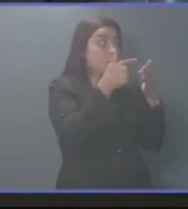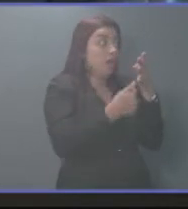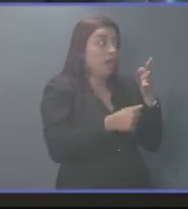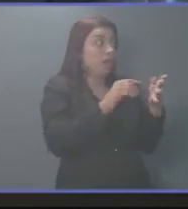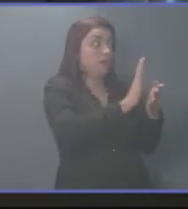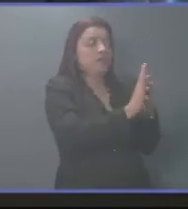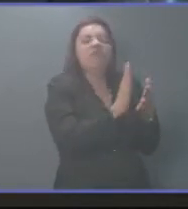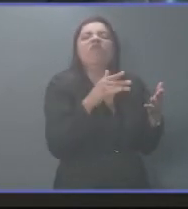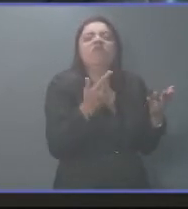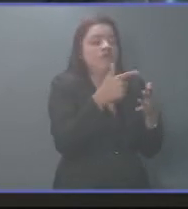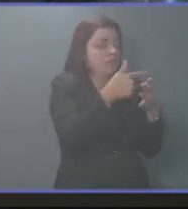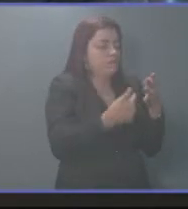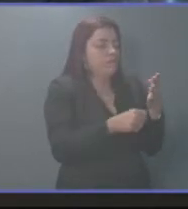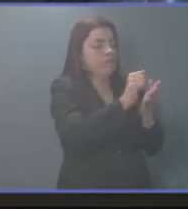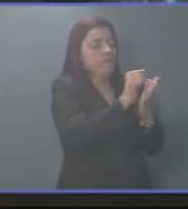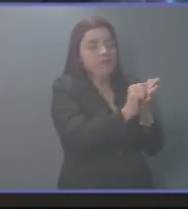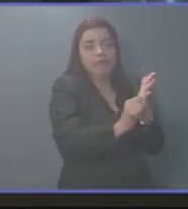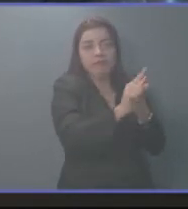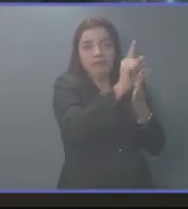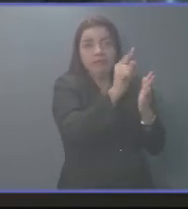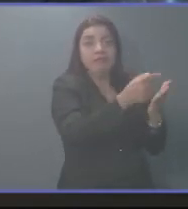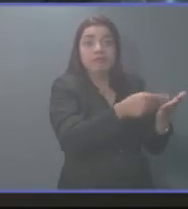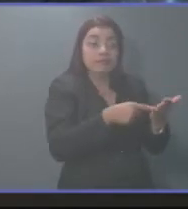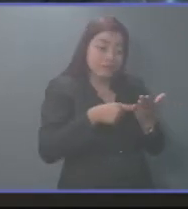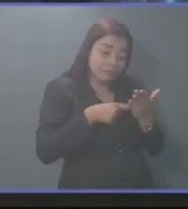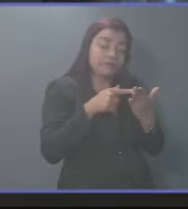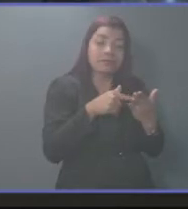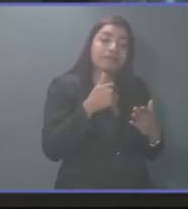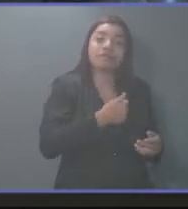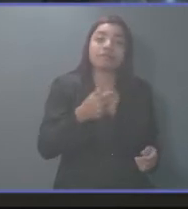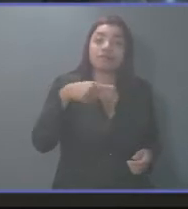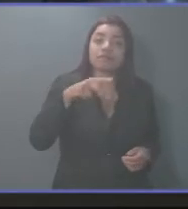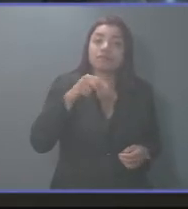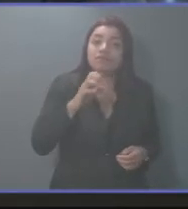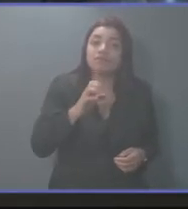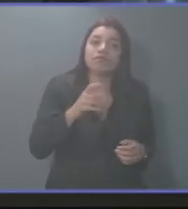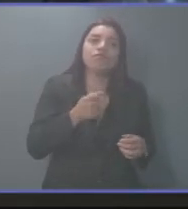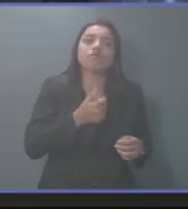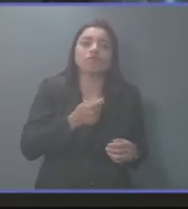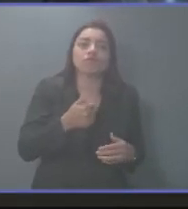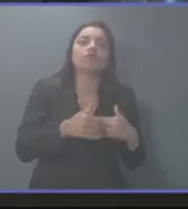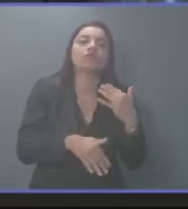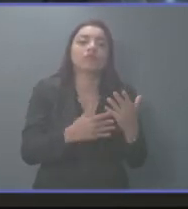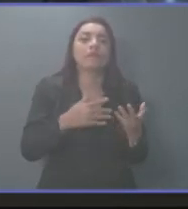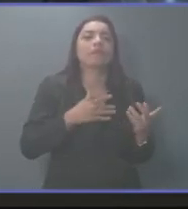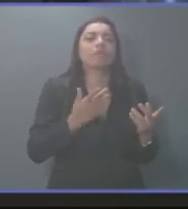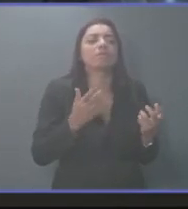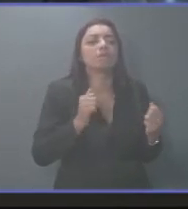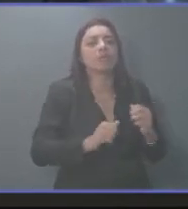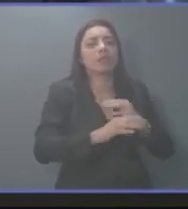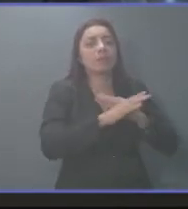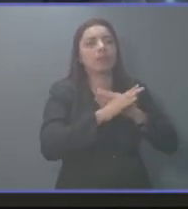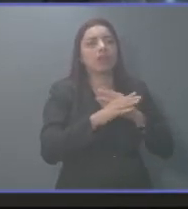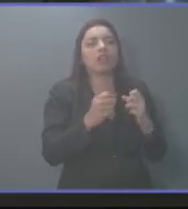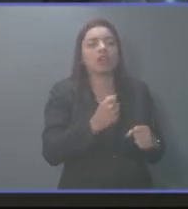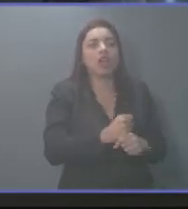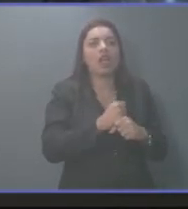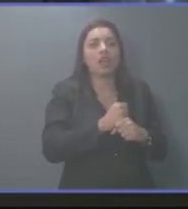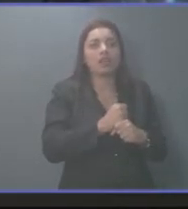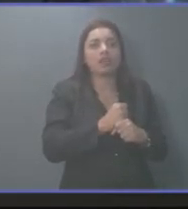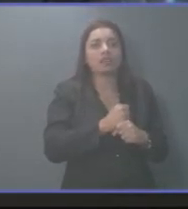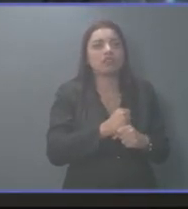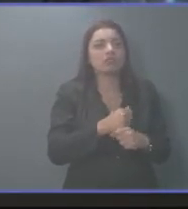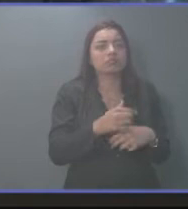1 establece, entre otras cosas, que la Policía Nacional Civil tendrá por objeto proteger y garantizar el